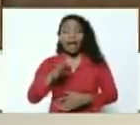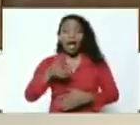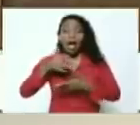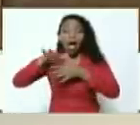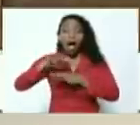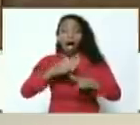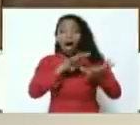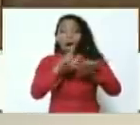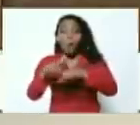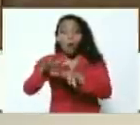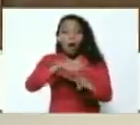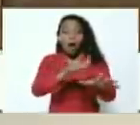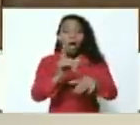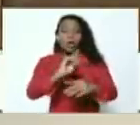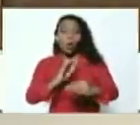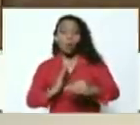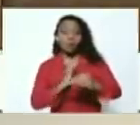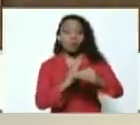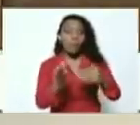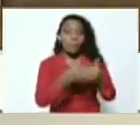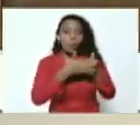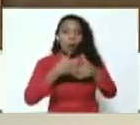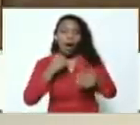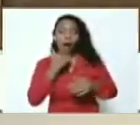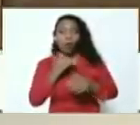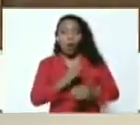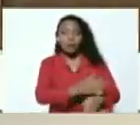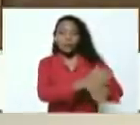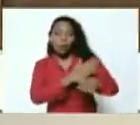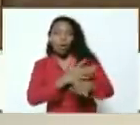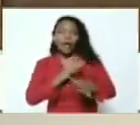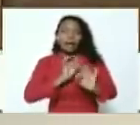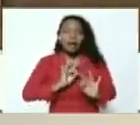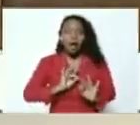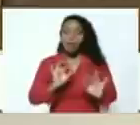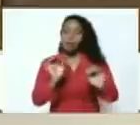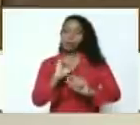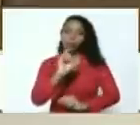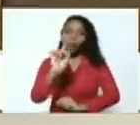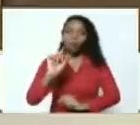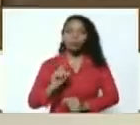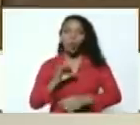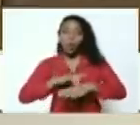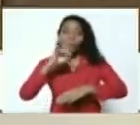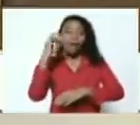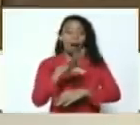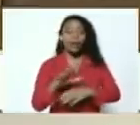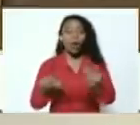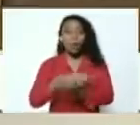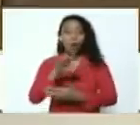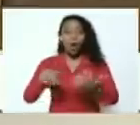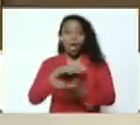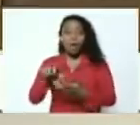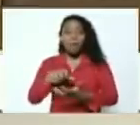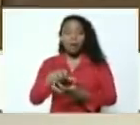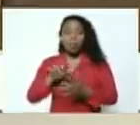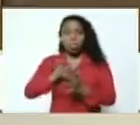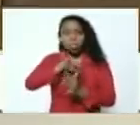nunca. No dejar jamás que las aguas se estanquen. No dejar que los problemas se